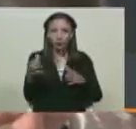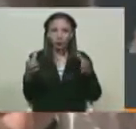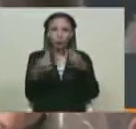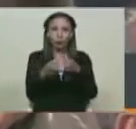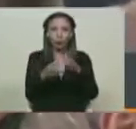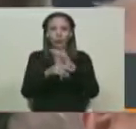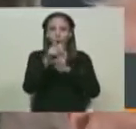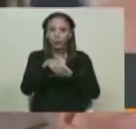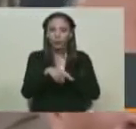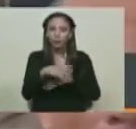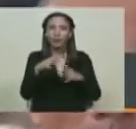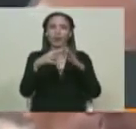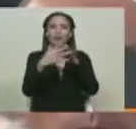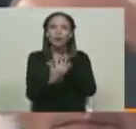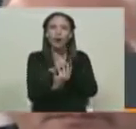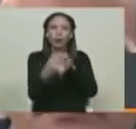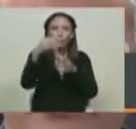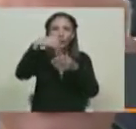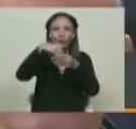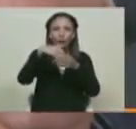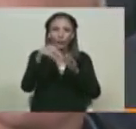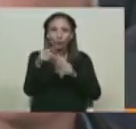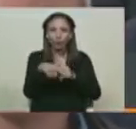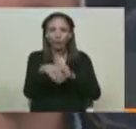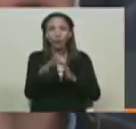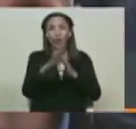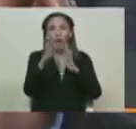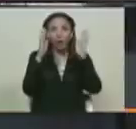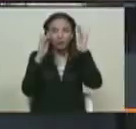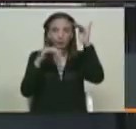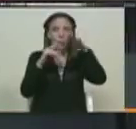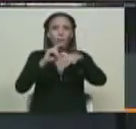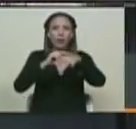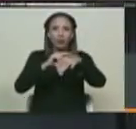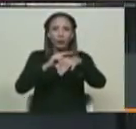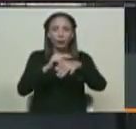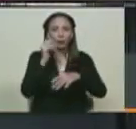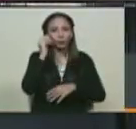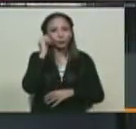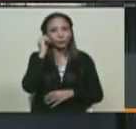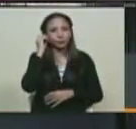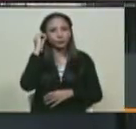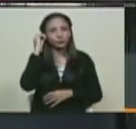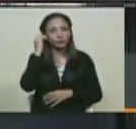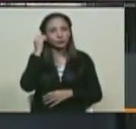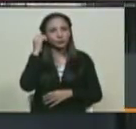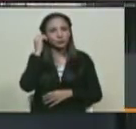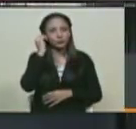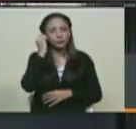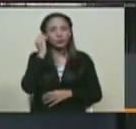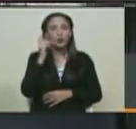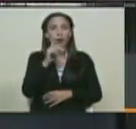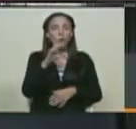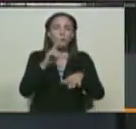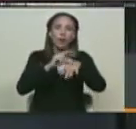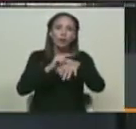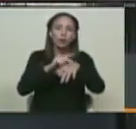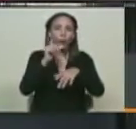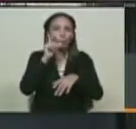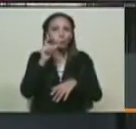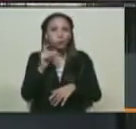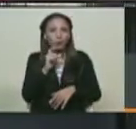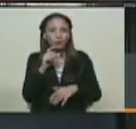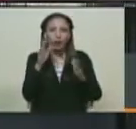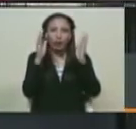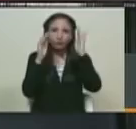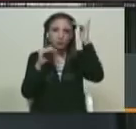a Barrio Adentro, que atiende a las embarazadas, nuestras barrigonas. Todas las barrigonas van a tener